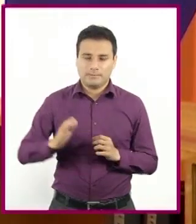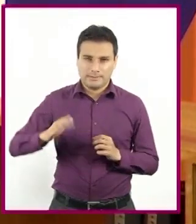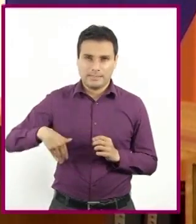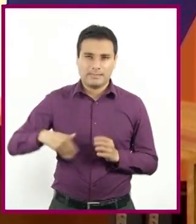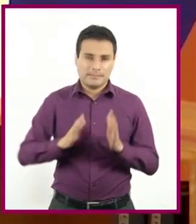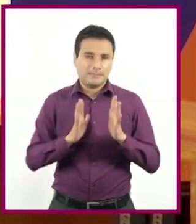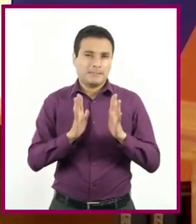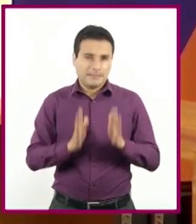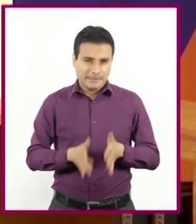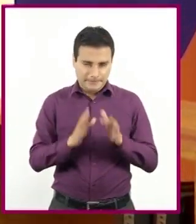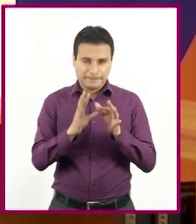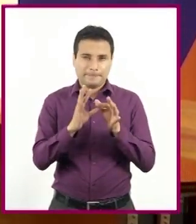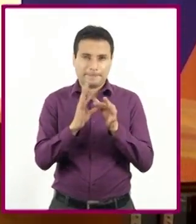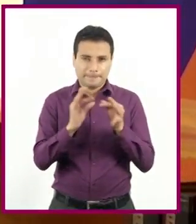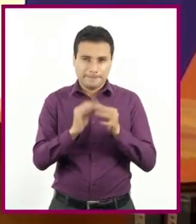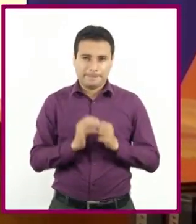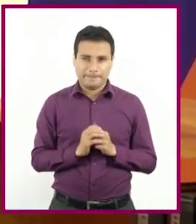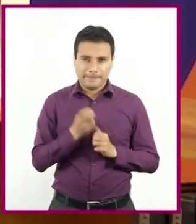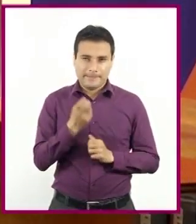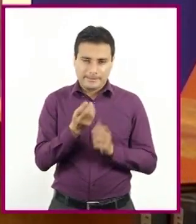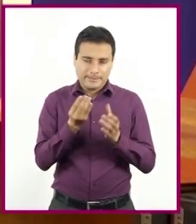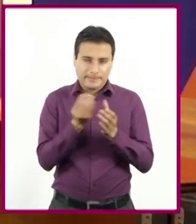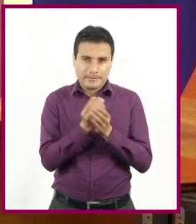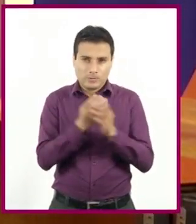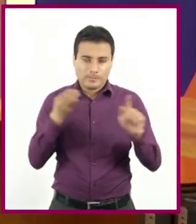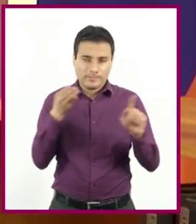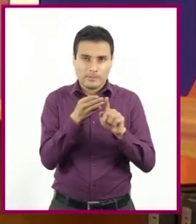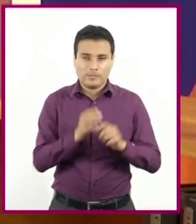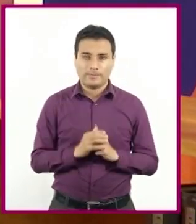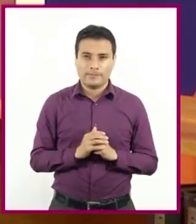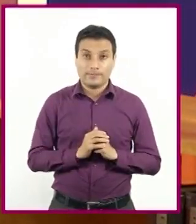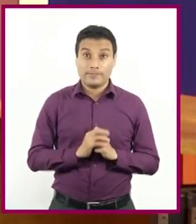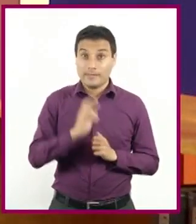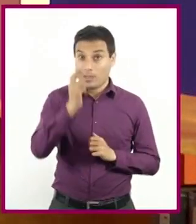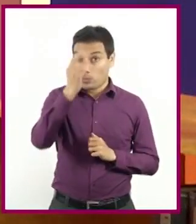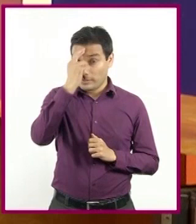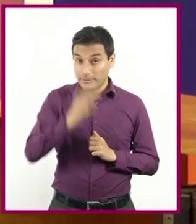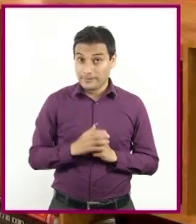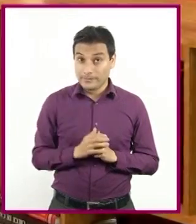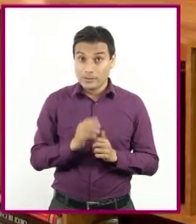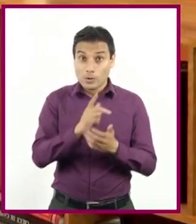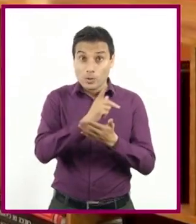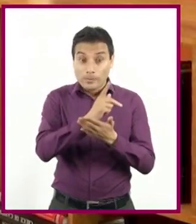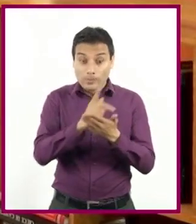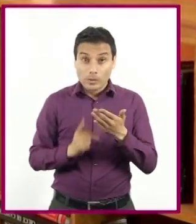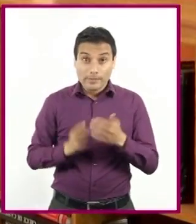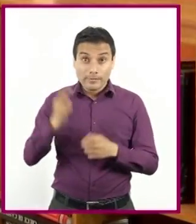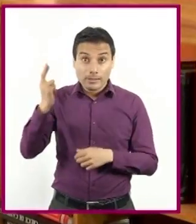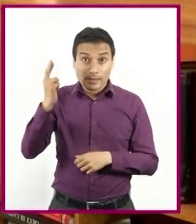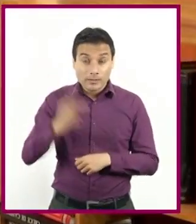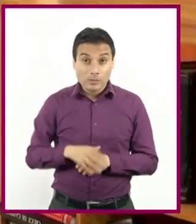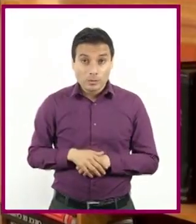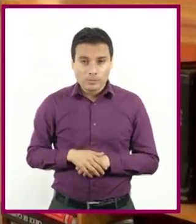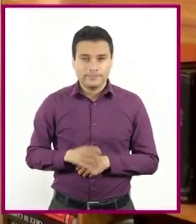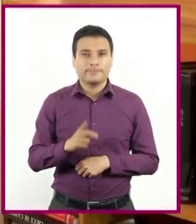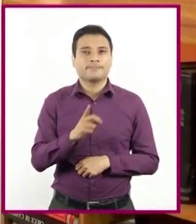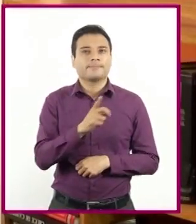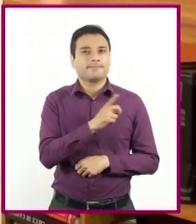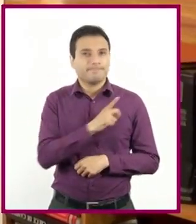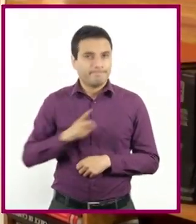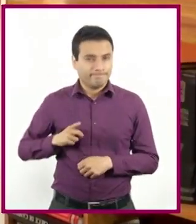del propósito de esta sesión. No hay que olvidar que nuestro programa de radio debe de tener una